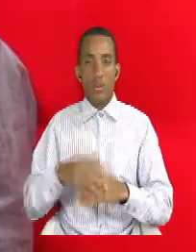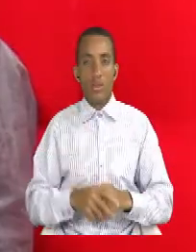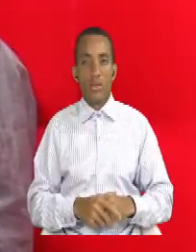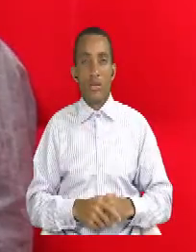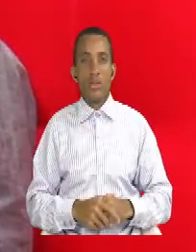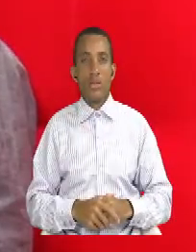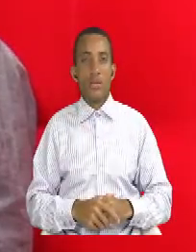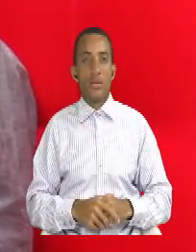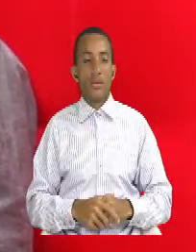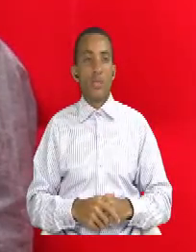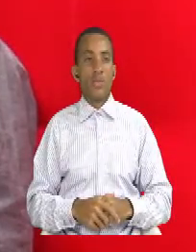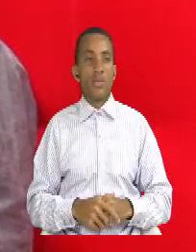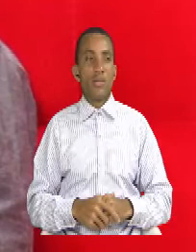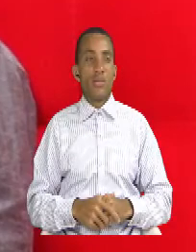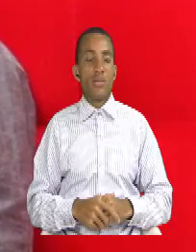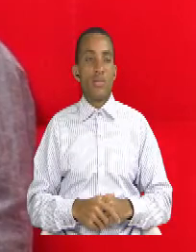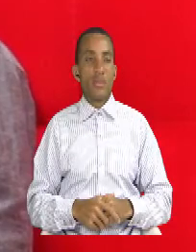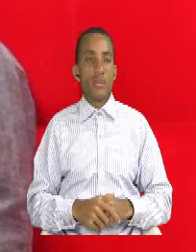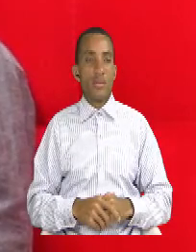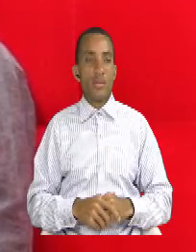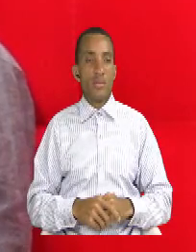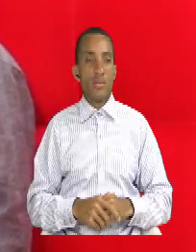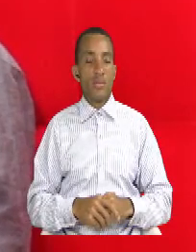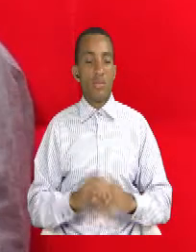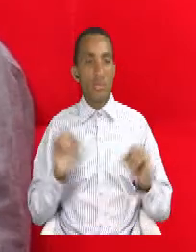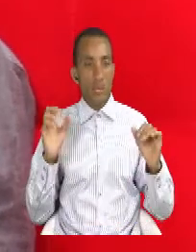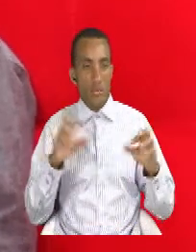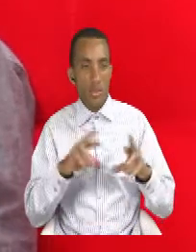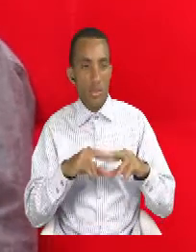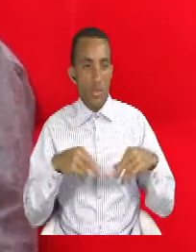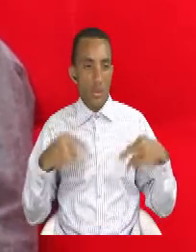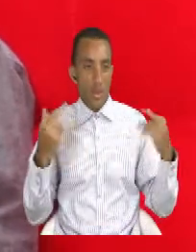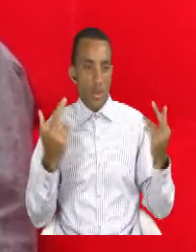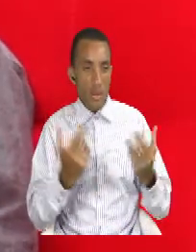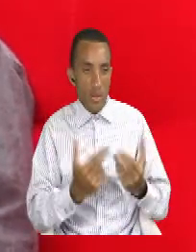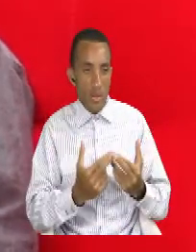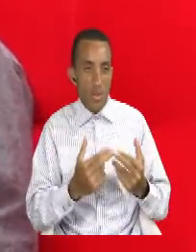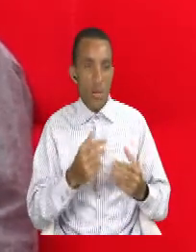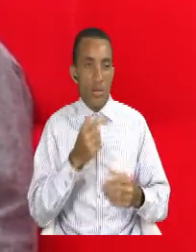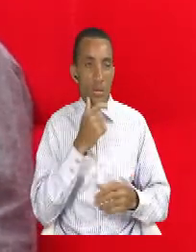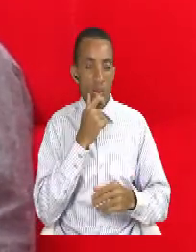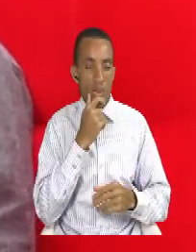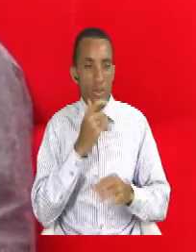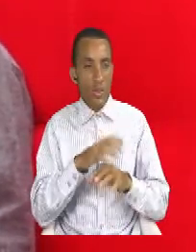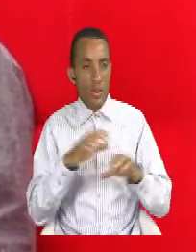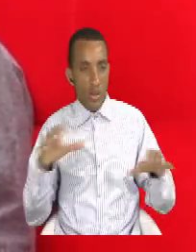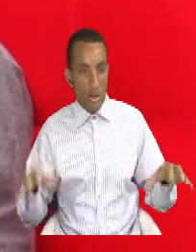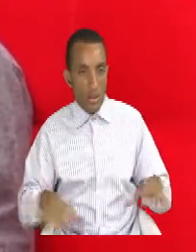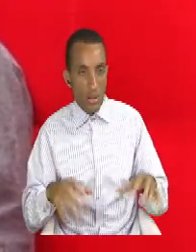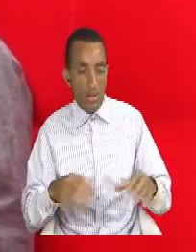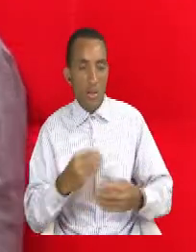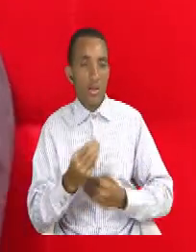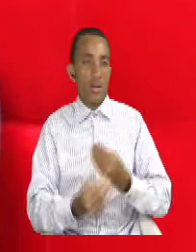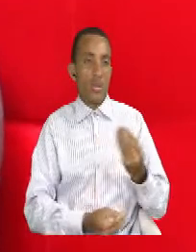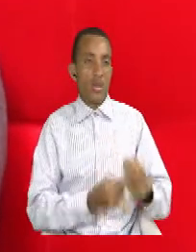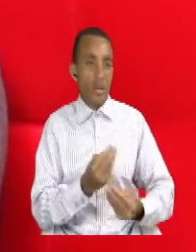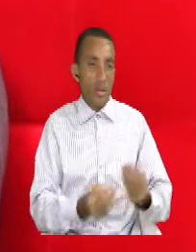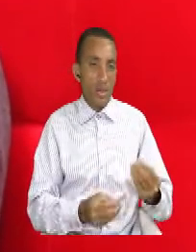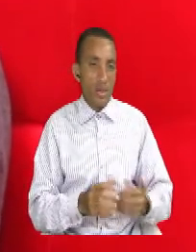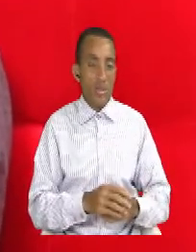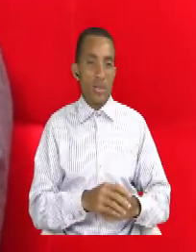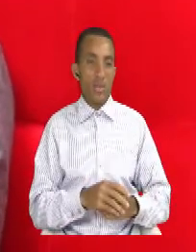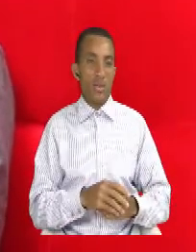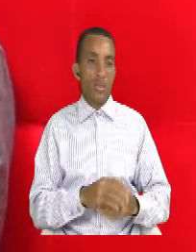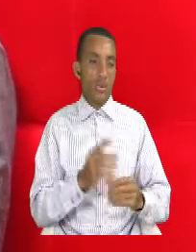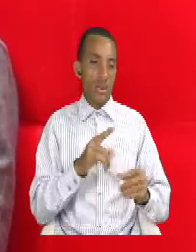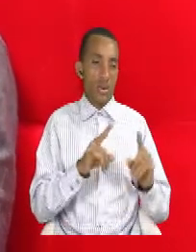Pues hemos estado reuniéndonos, hemos estado mirando el tipo de actividades que vamos a hacer con los